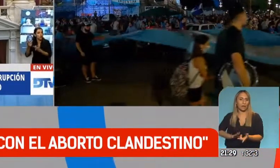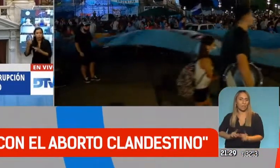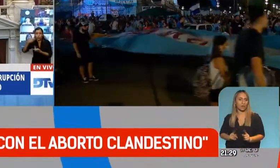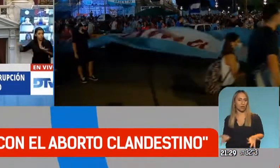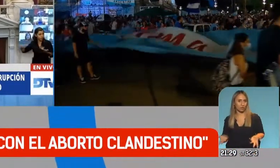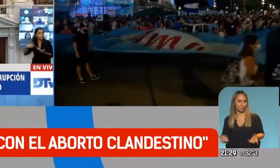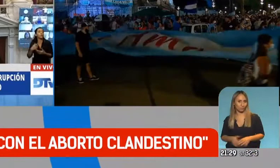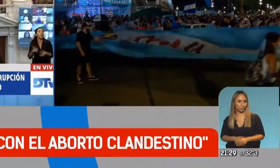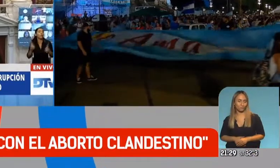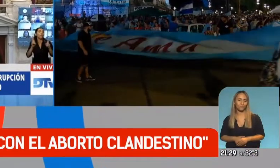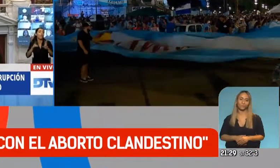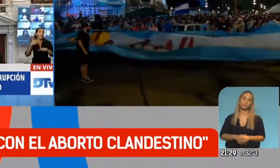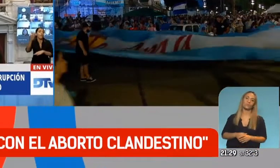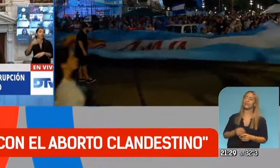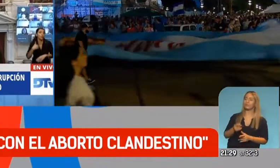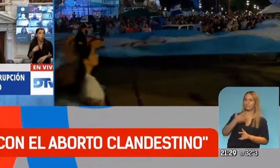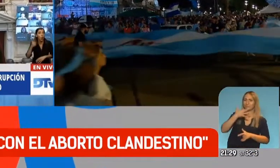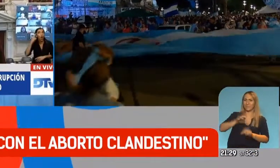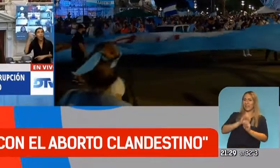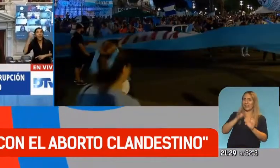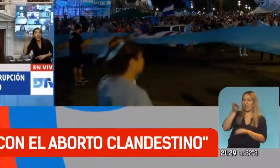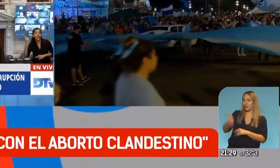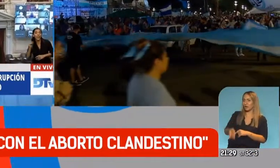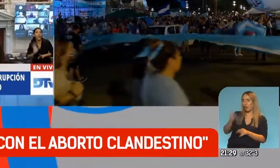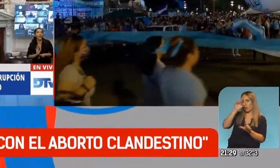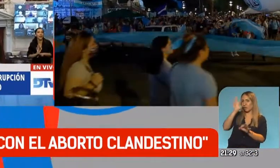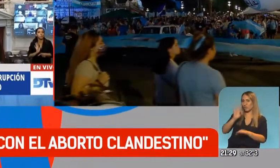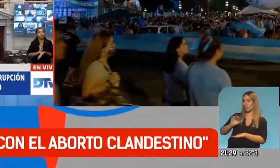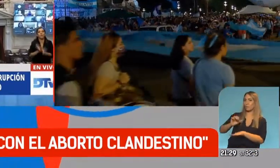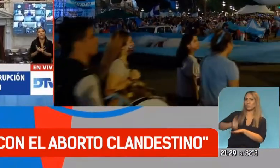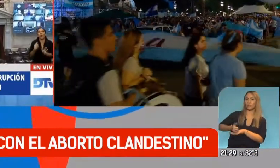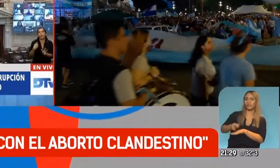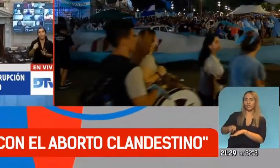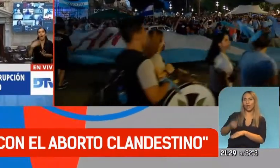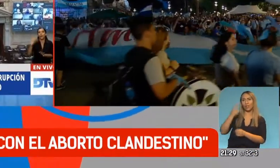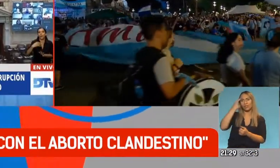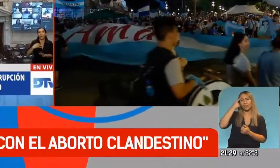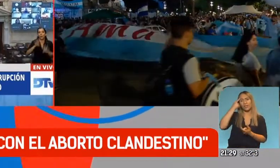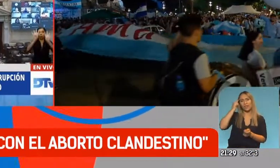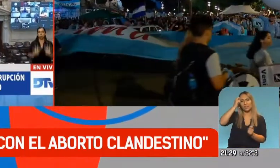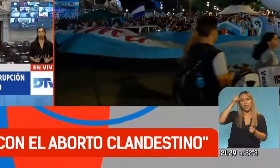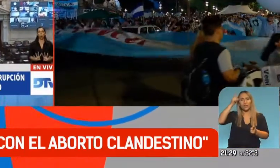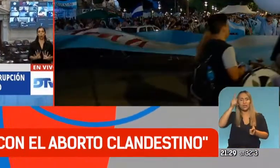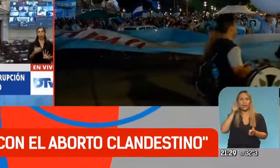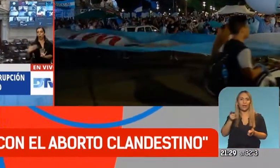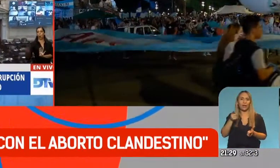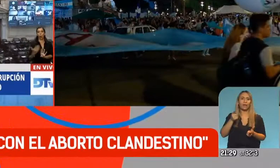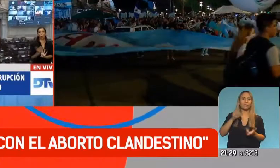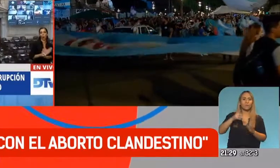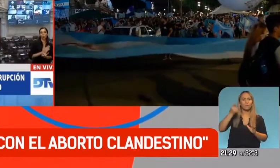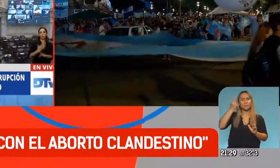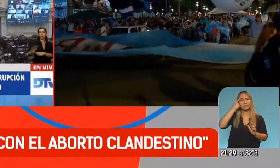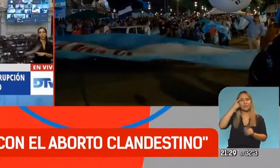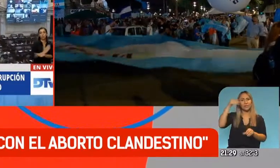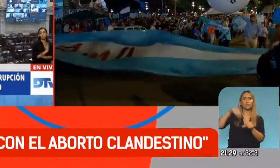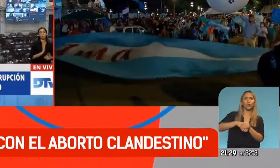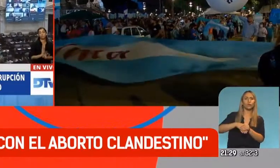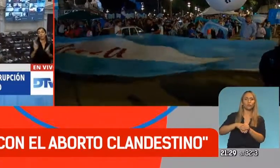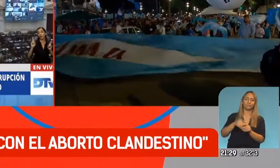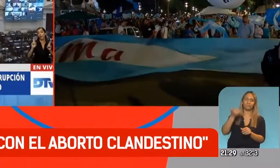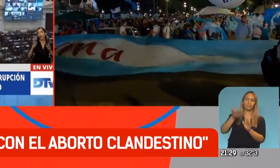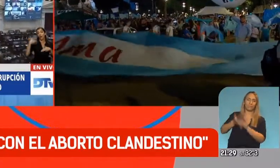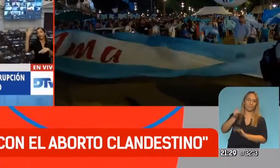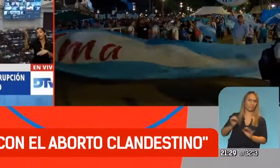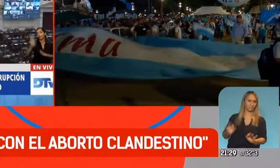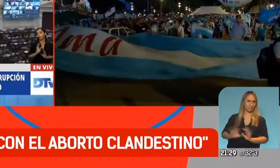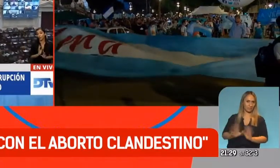tus posiciones bien definidas está claro dónde estás cuál es tu idea tu pensamiento y cómo vas a votar pero quiero que por un